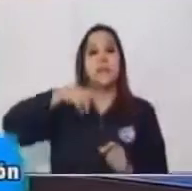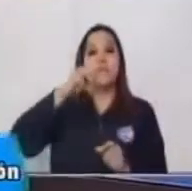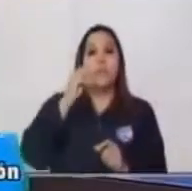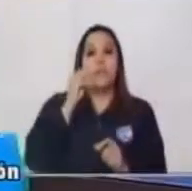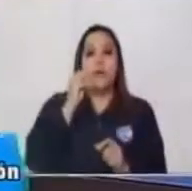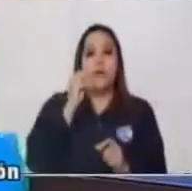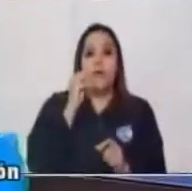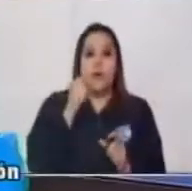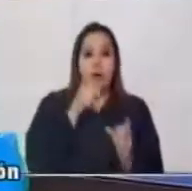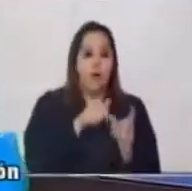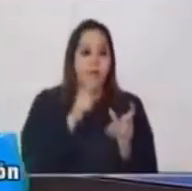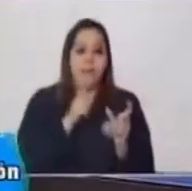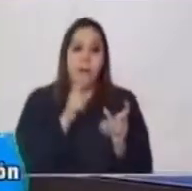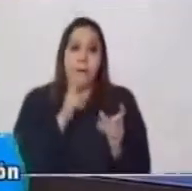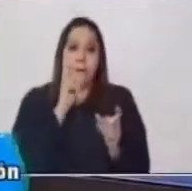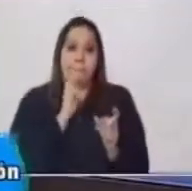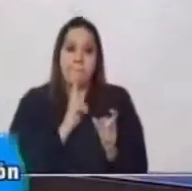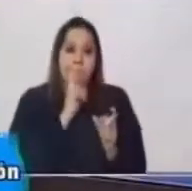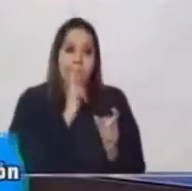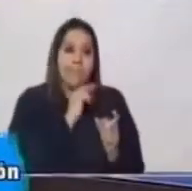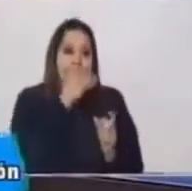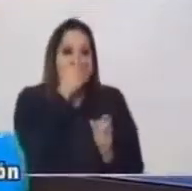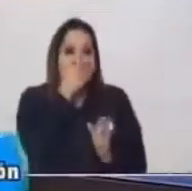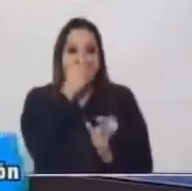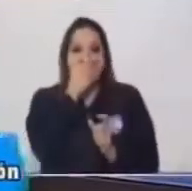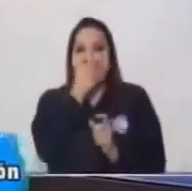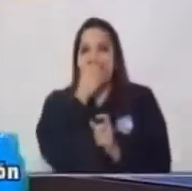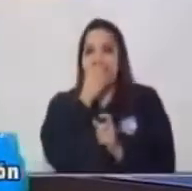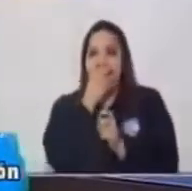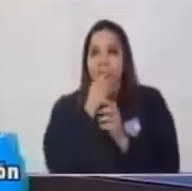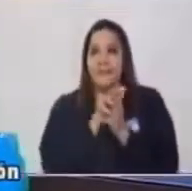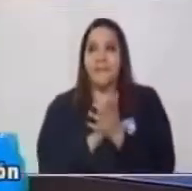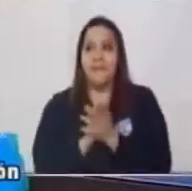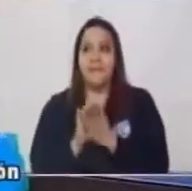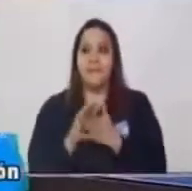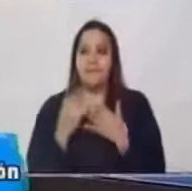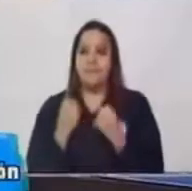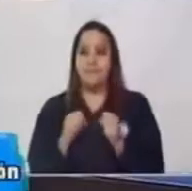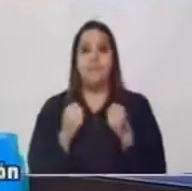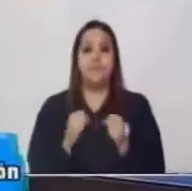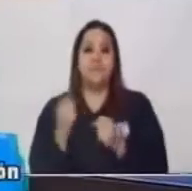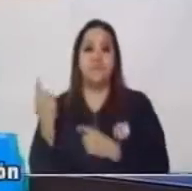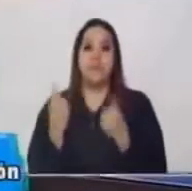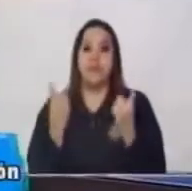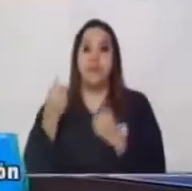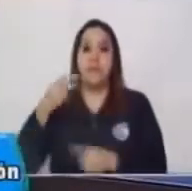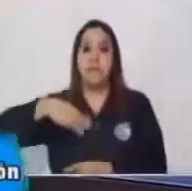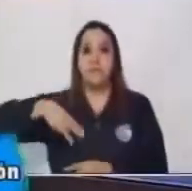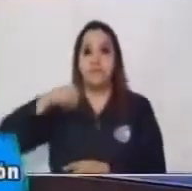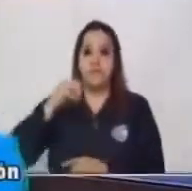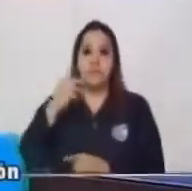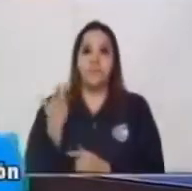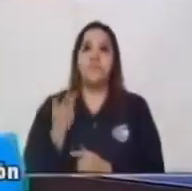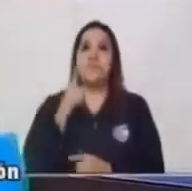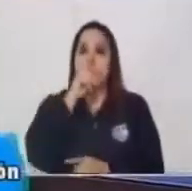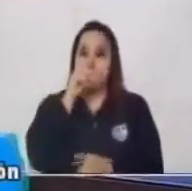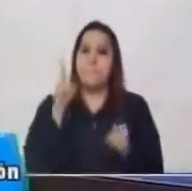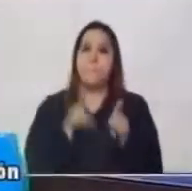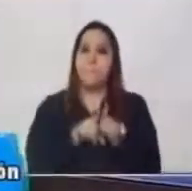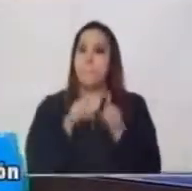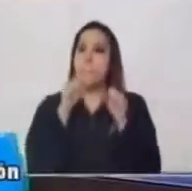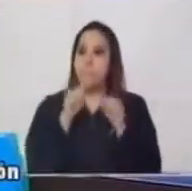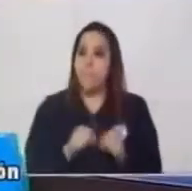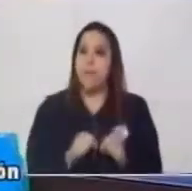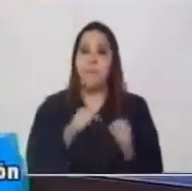ser el verbo. Ahora tenemos que conocer cuáles van a ser sus modificadores. Los modificadores también pueden ser directos